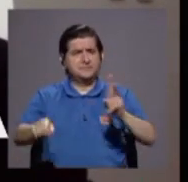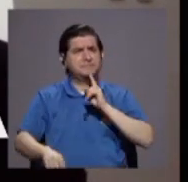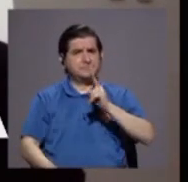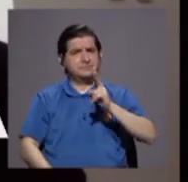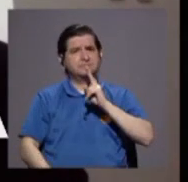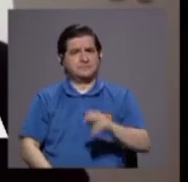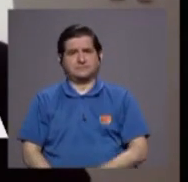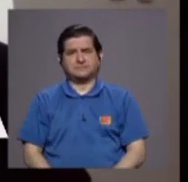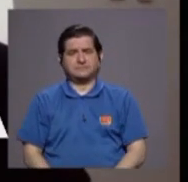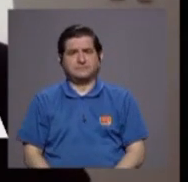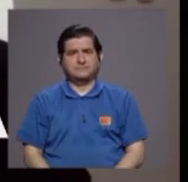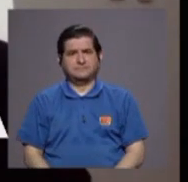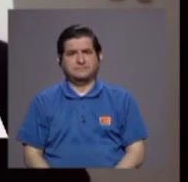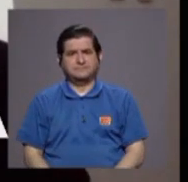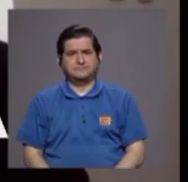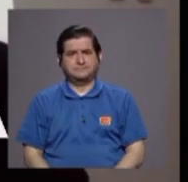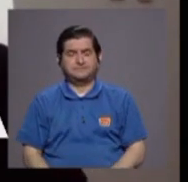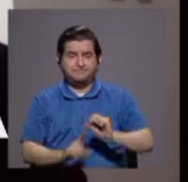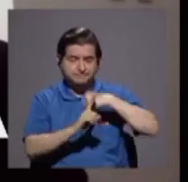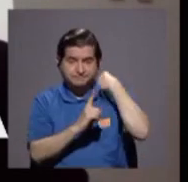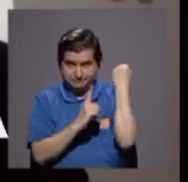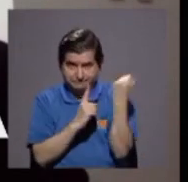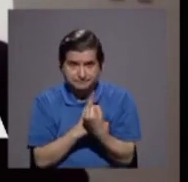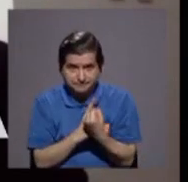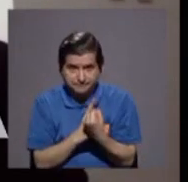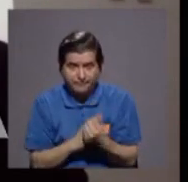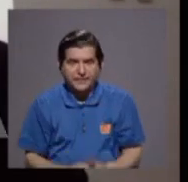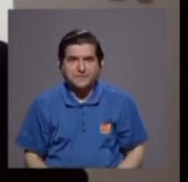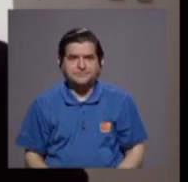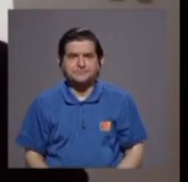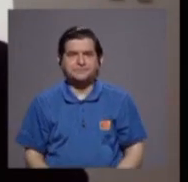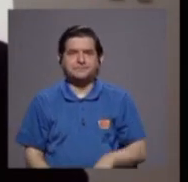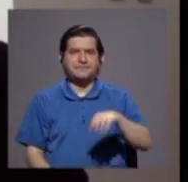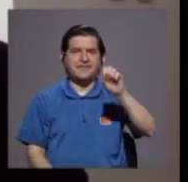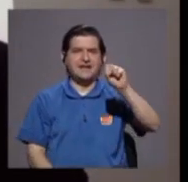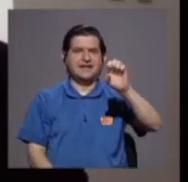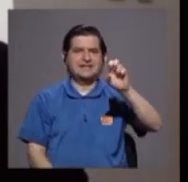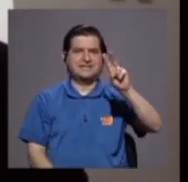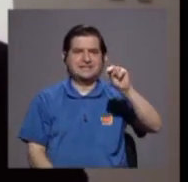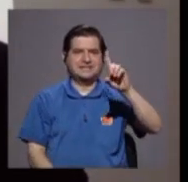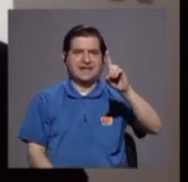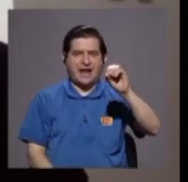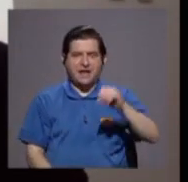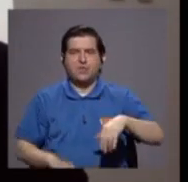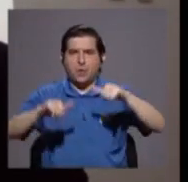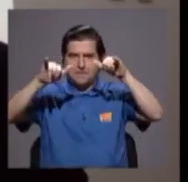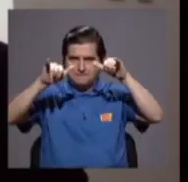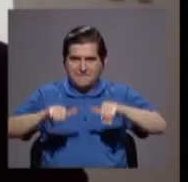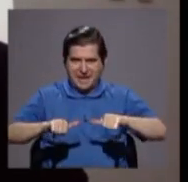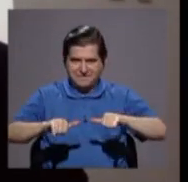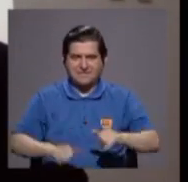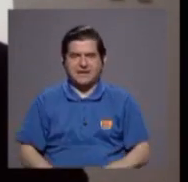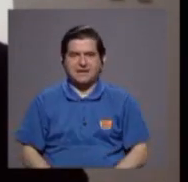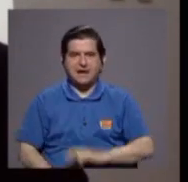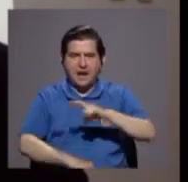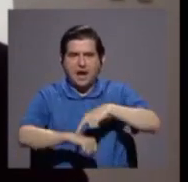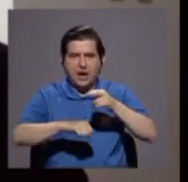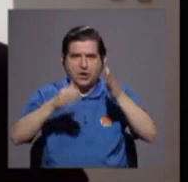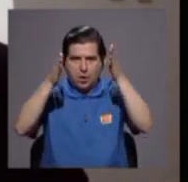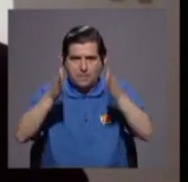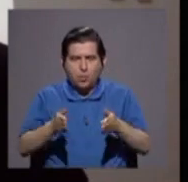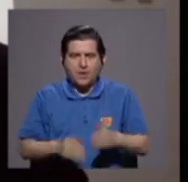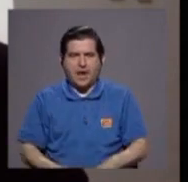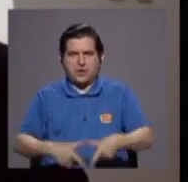realidad, aunque está de por medio, si el Senado logrará mantenerlo los republicanos con